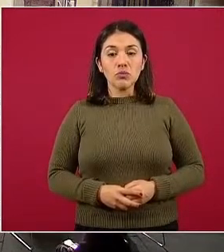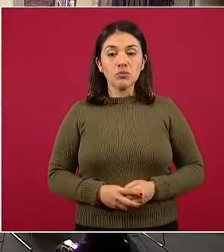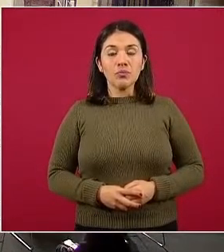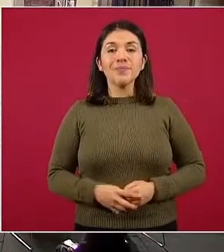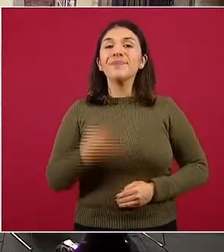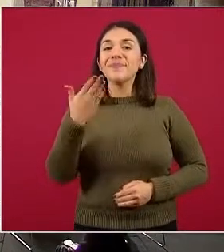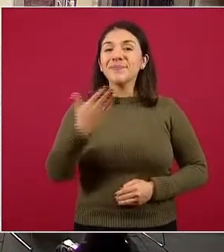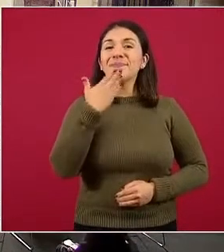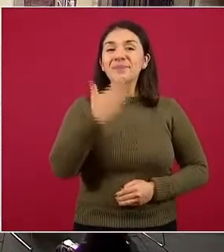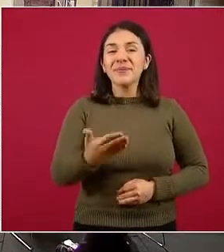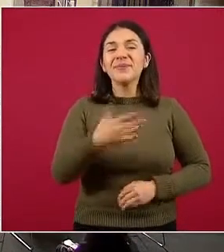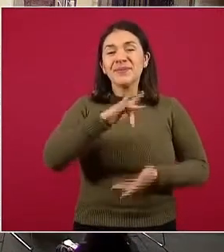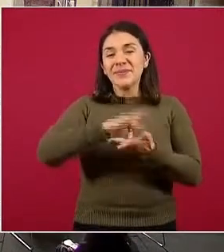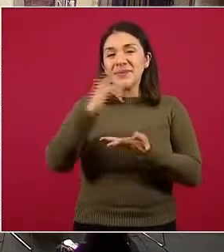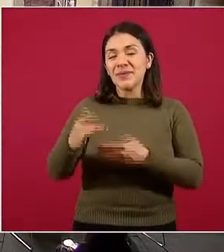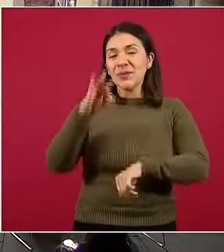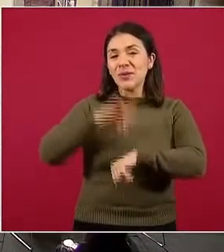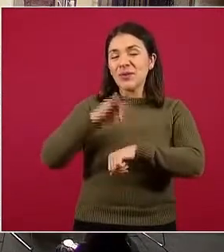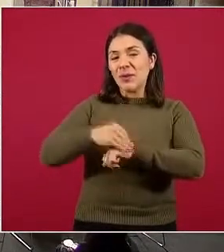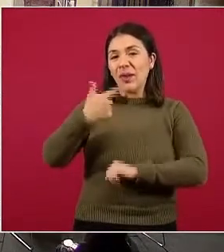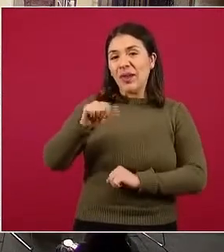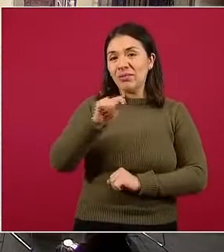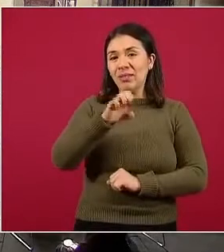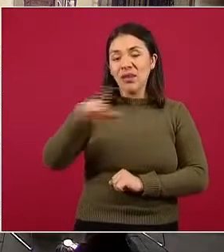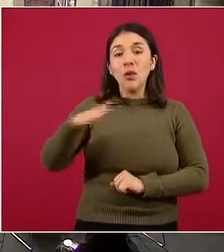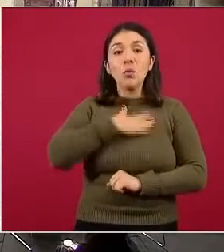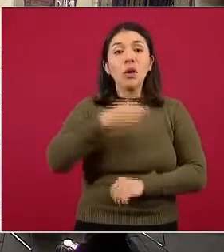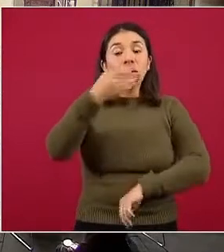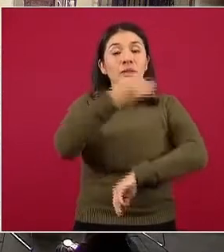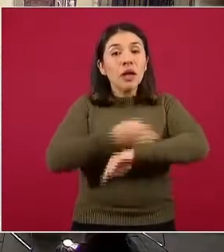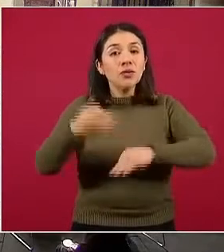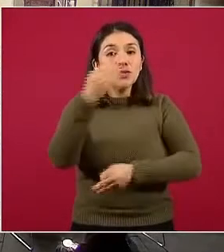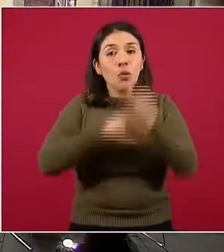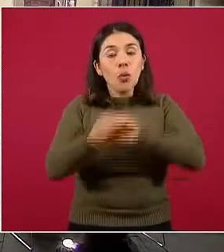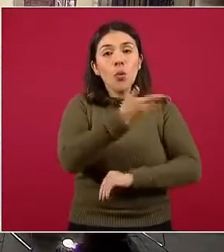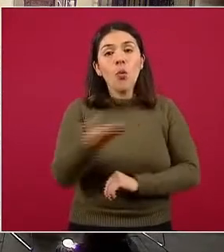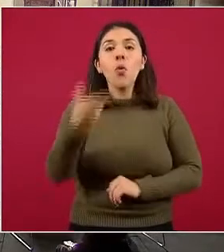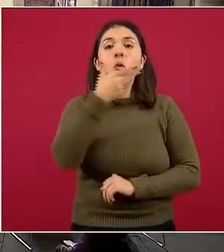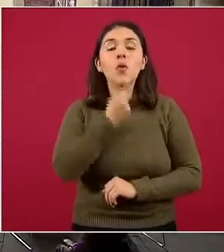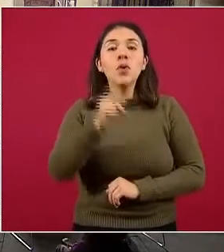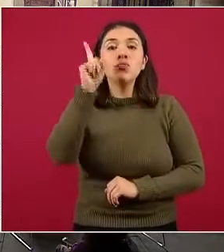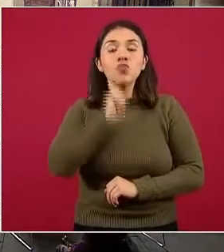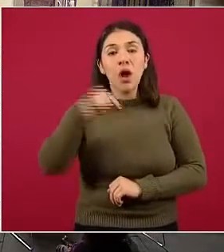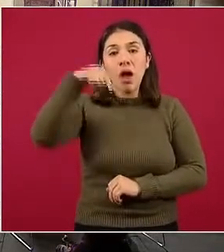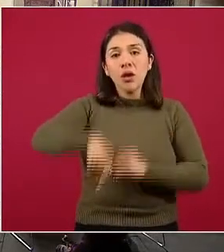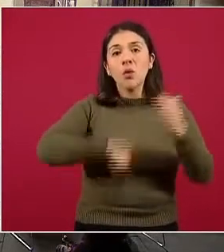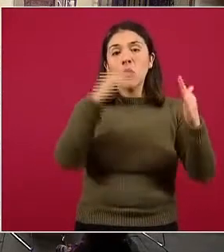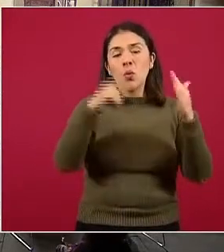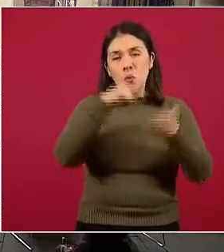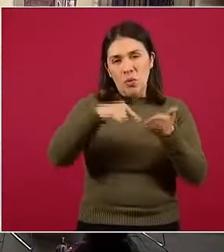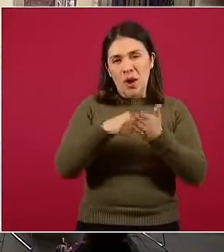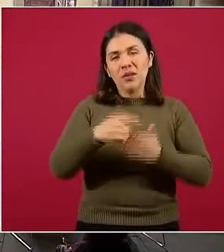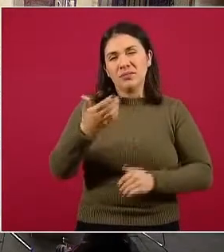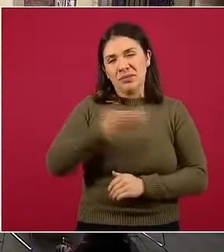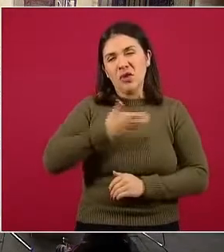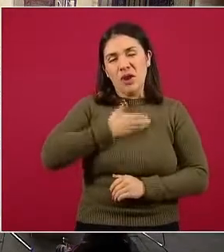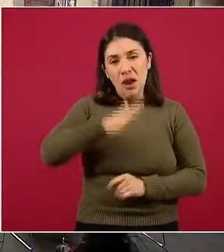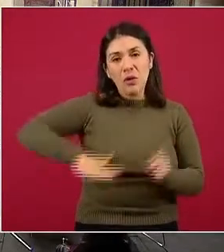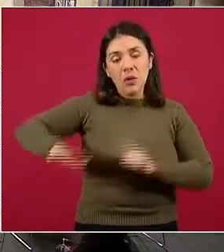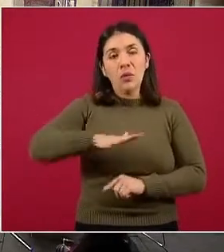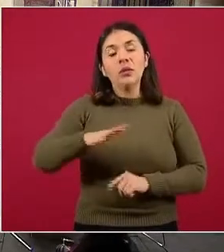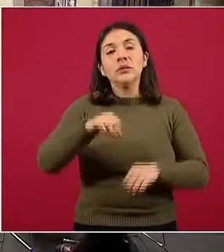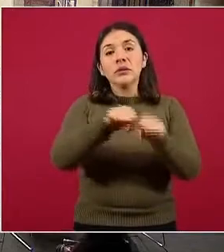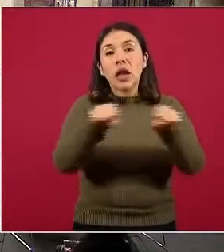Muy bien, muchísimas gracias, doctor López-Gatell. Muy buenas tardes, tengan todas y todos aquí en Palacio Nacional, Salón Tesorería.